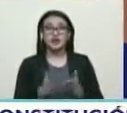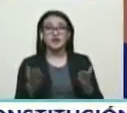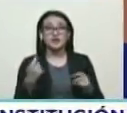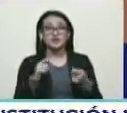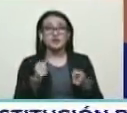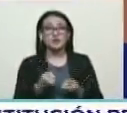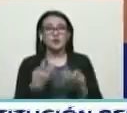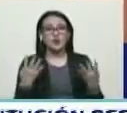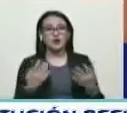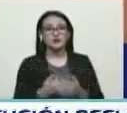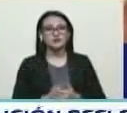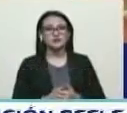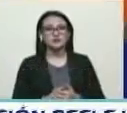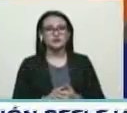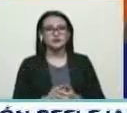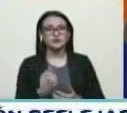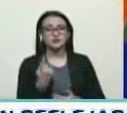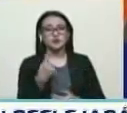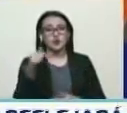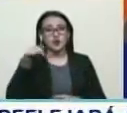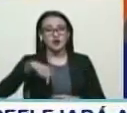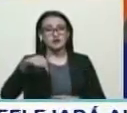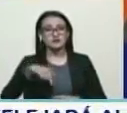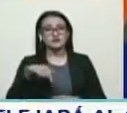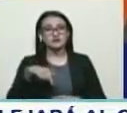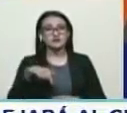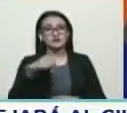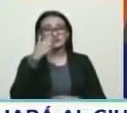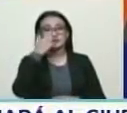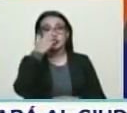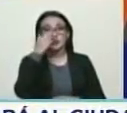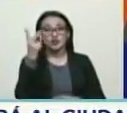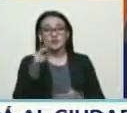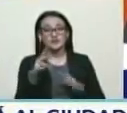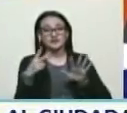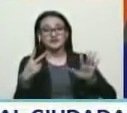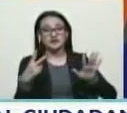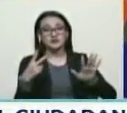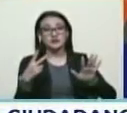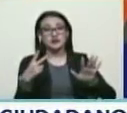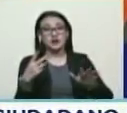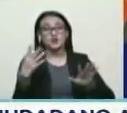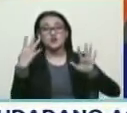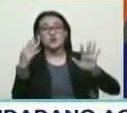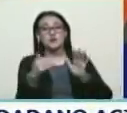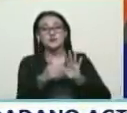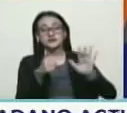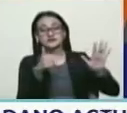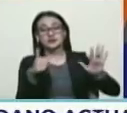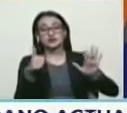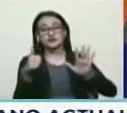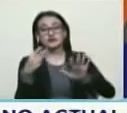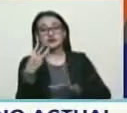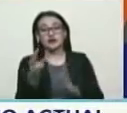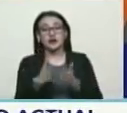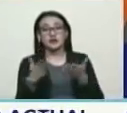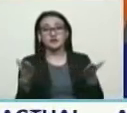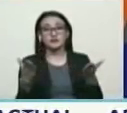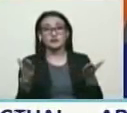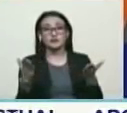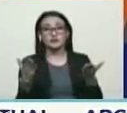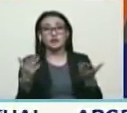vendidos, solo en este stand, en el 2017 hubo 9.663 libros vendidos y en el